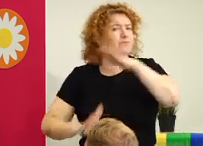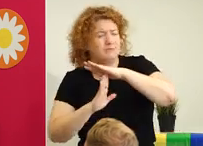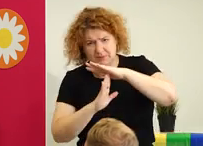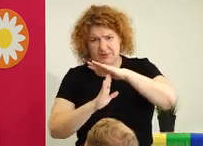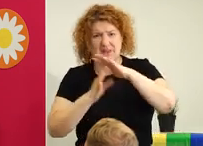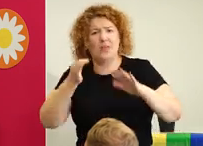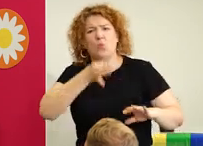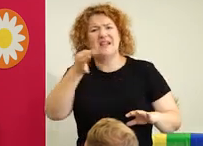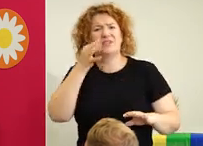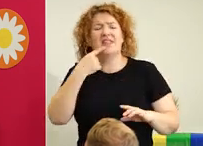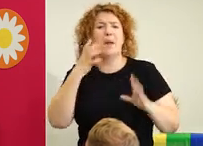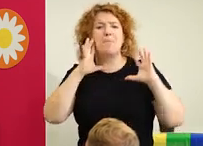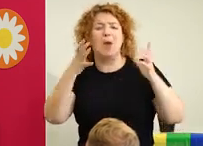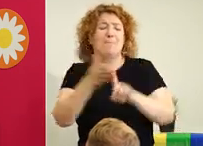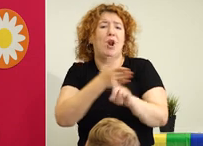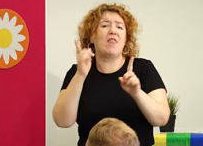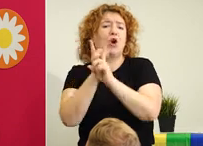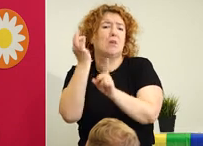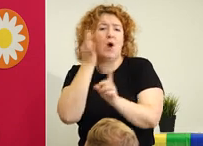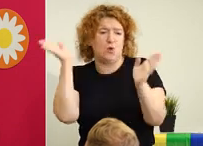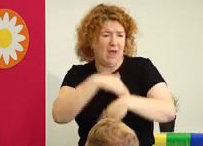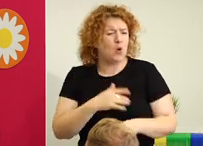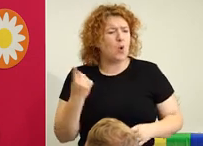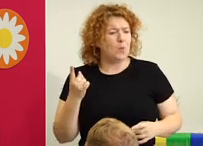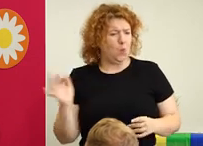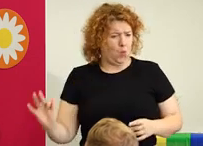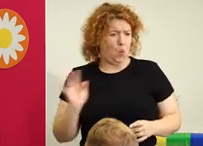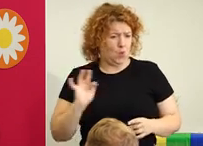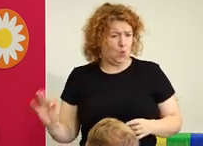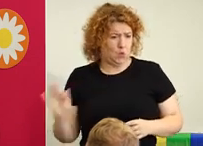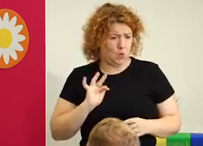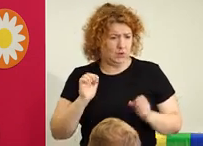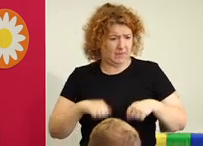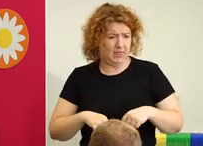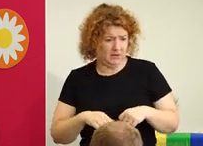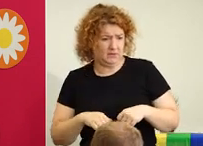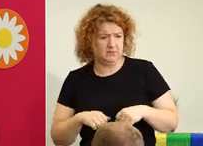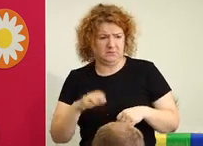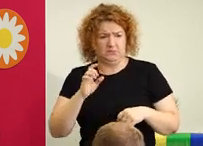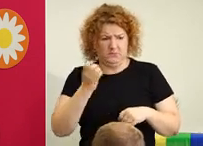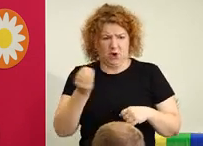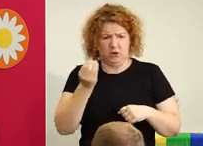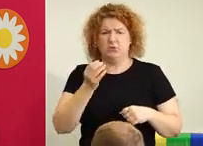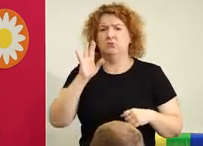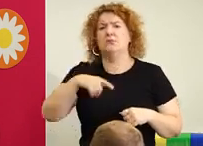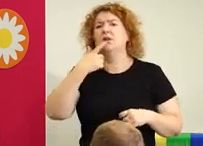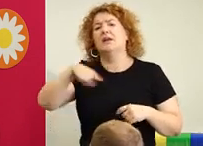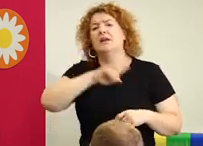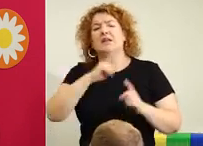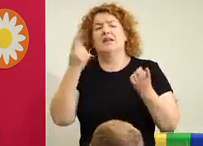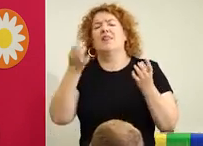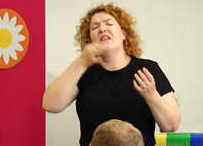cualquier discurso negacionista de la violencia contra las mujeres, cualquier discurso machista, porque, como sabéis, esos discursos machistas y esos